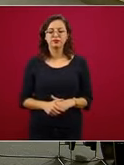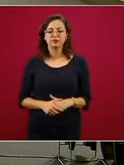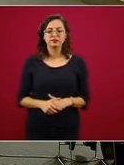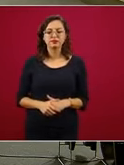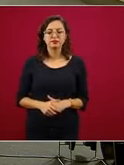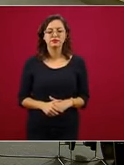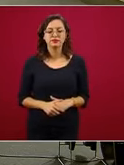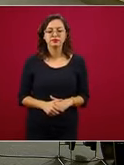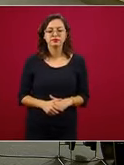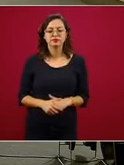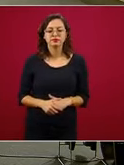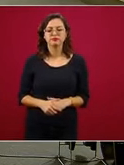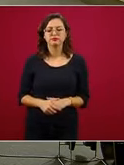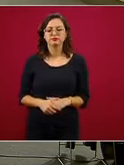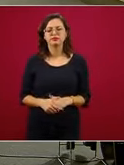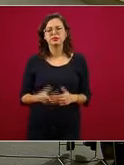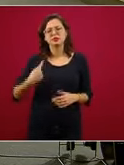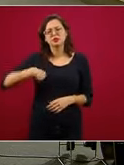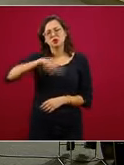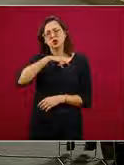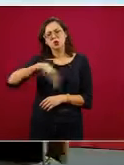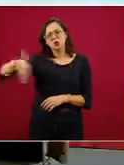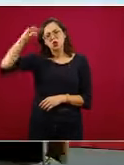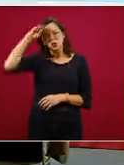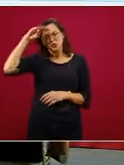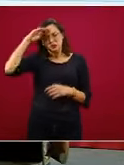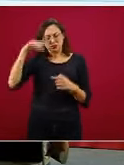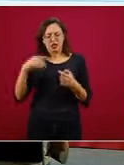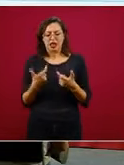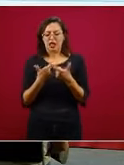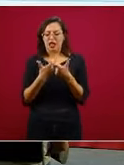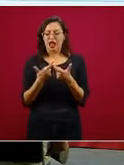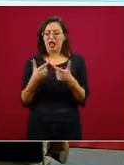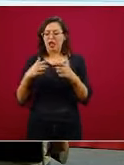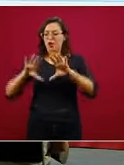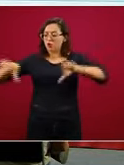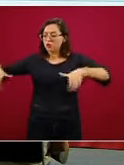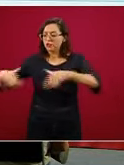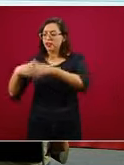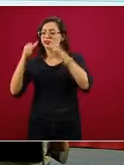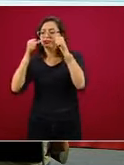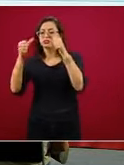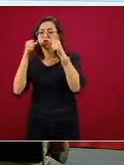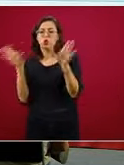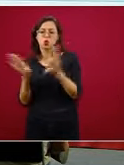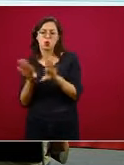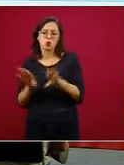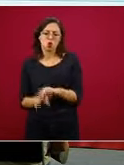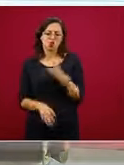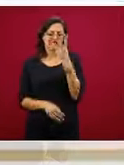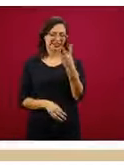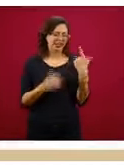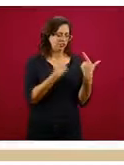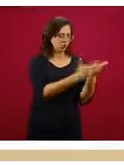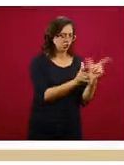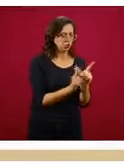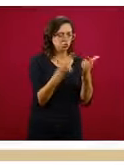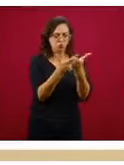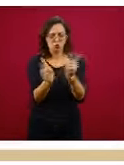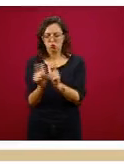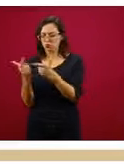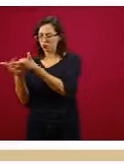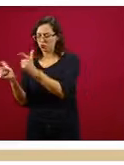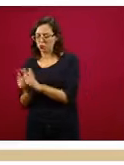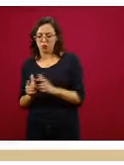¿Cuál es la estrategia general? Estamos pensando en 3 tipos de equipos, 2 brigadas, unas brigadas comunitarias que pueden hacer o que deben